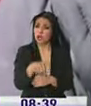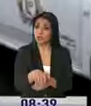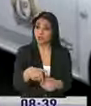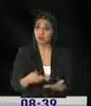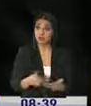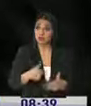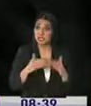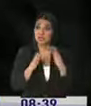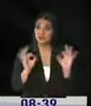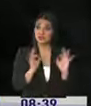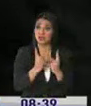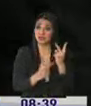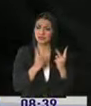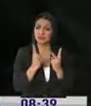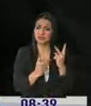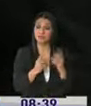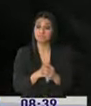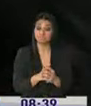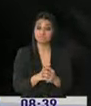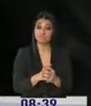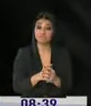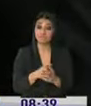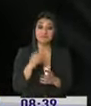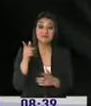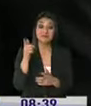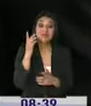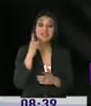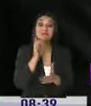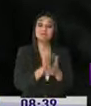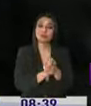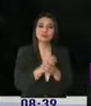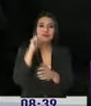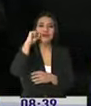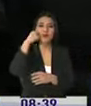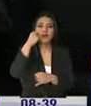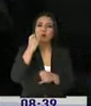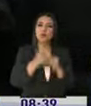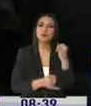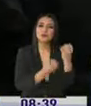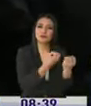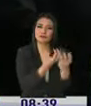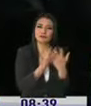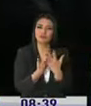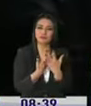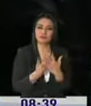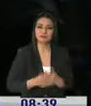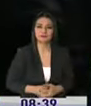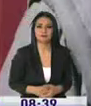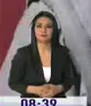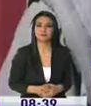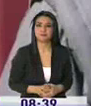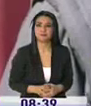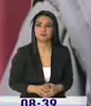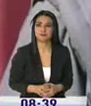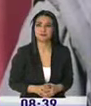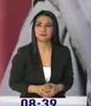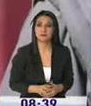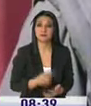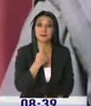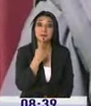llegado. Lucía recuerda las últimas palabras que él le dijo antes de partir a este viaje del que ahora no retornará. Y